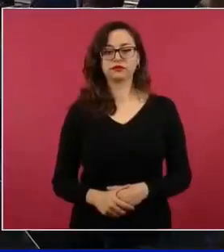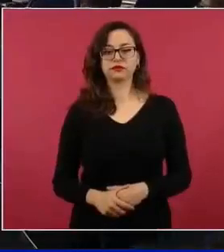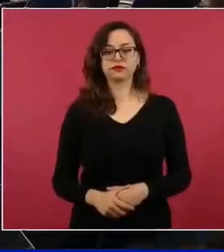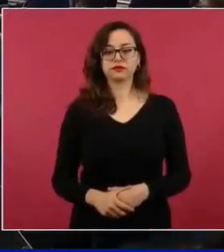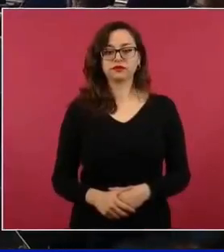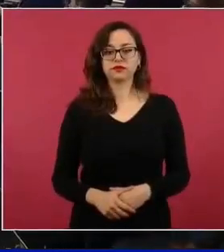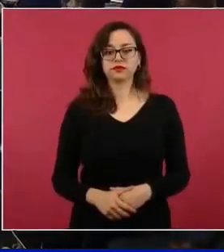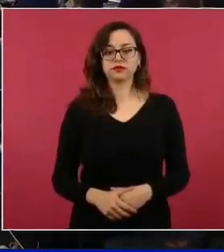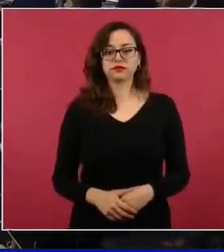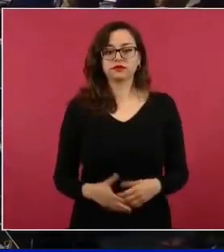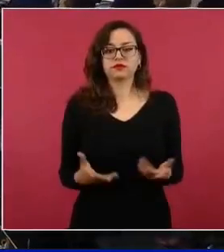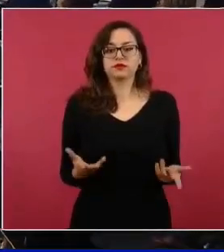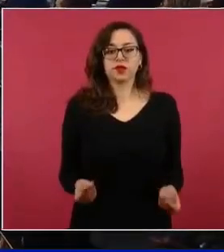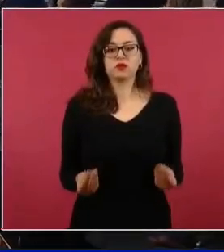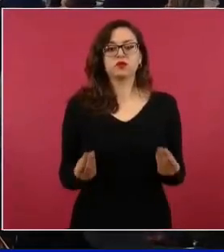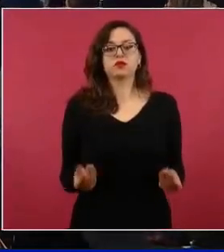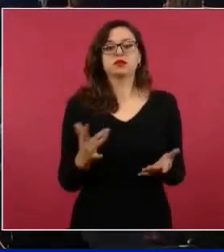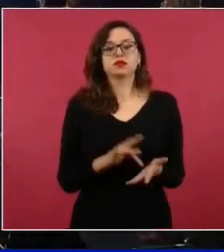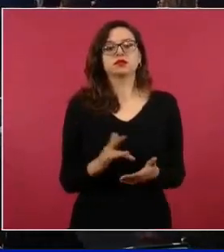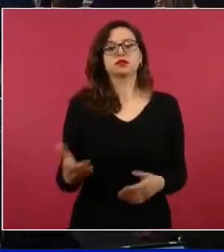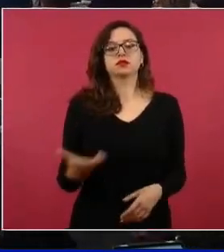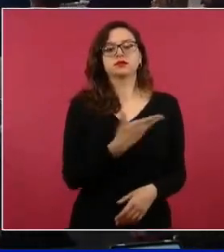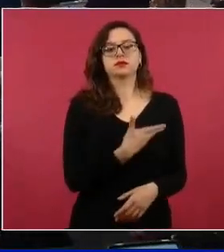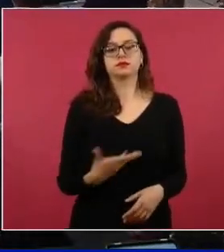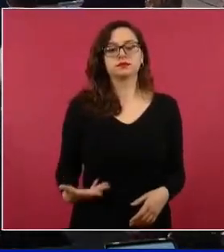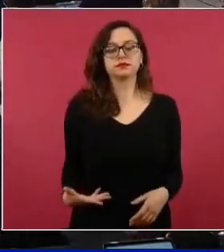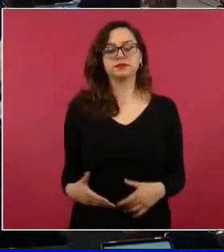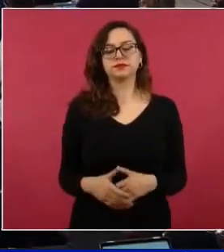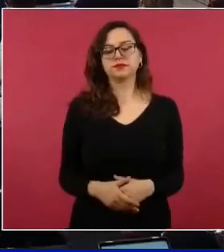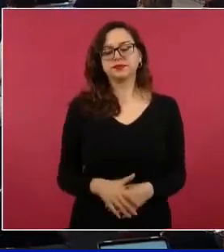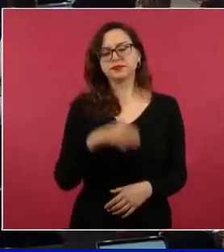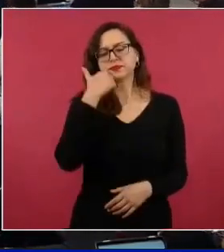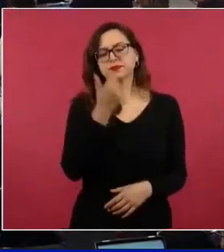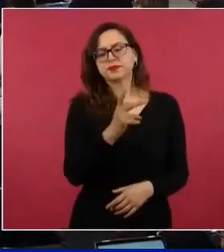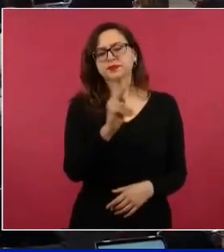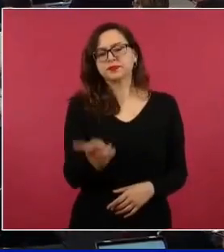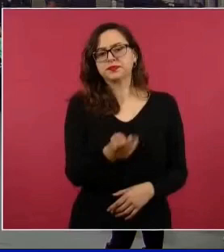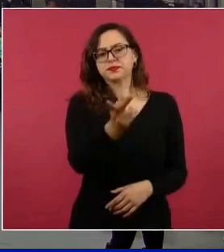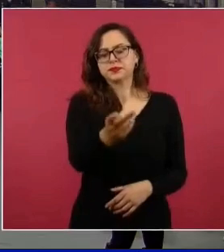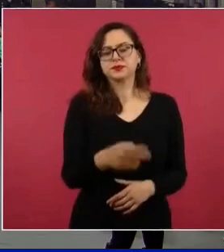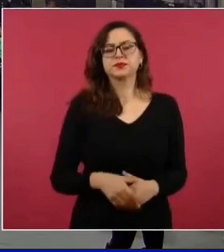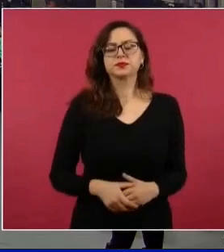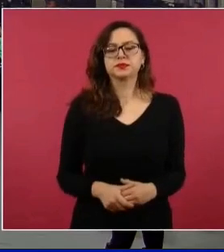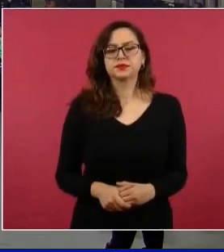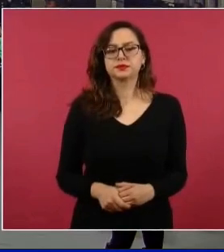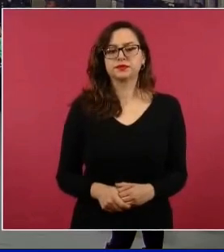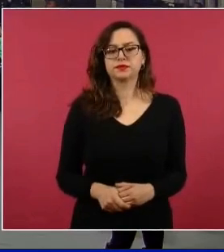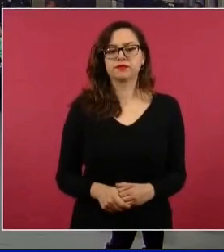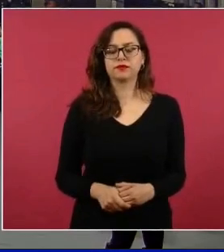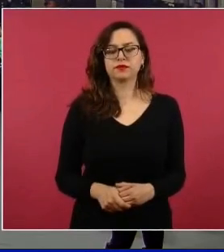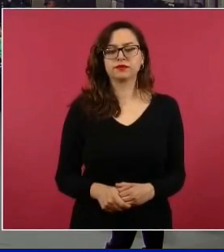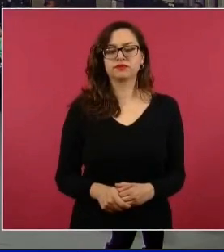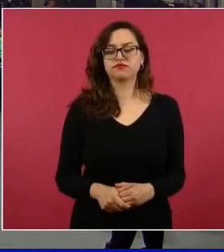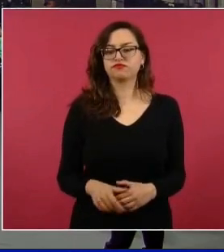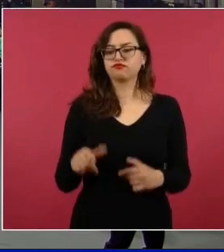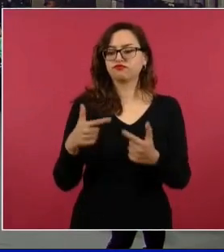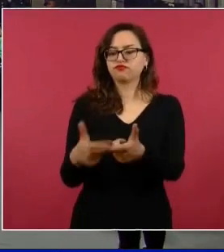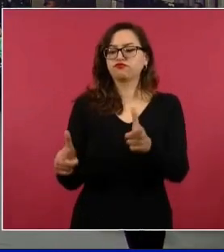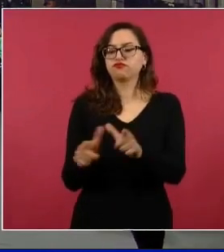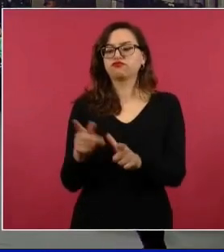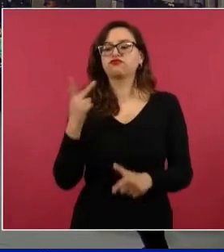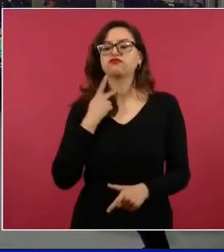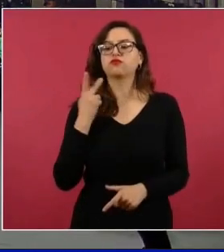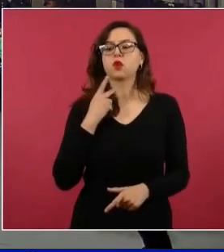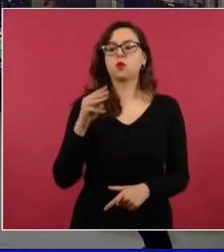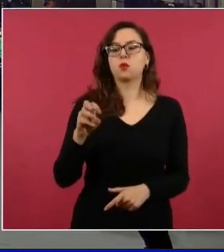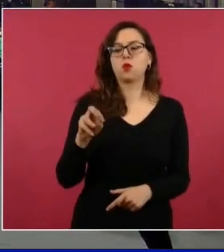Muchas gracias, presidente. Primero quisiera preguntarle su opinión sobre la situación que vive hoy el grupo parlamentario de Morena en el Senado.